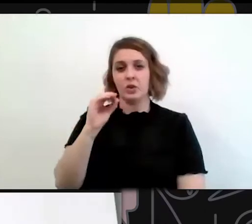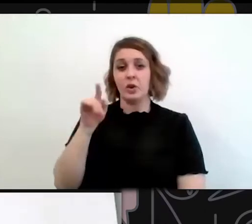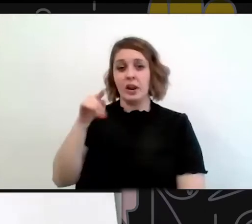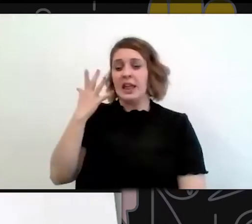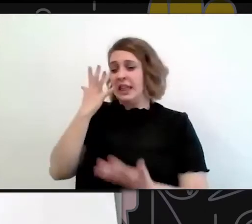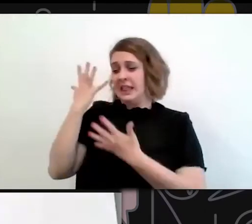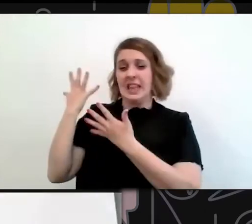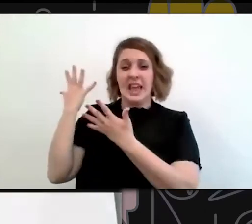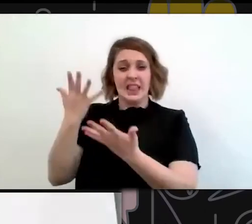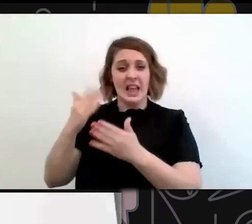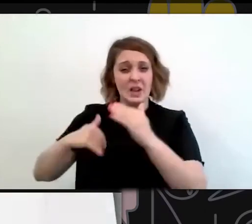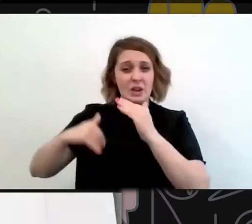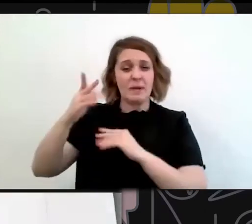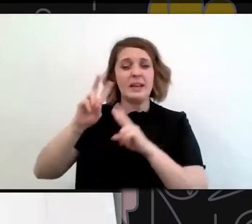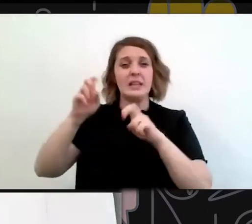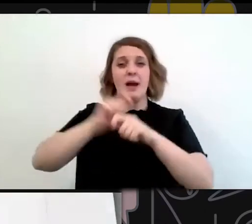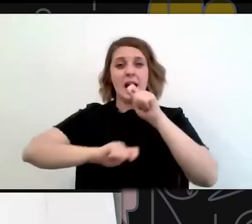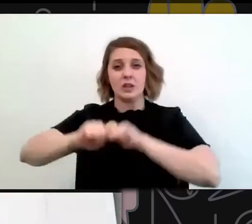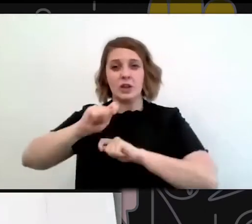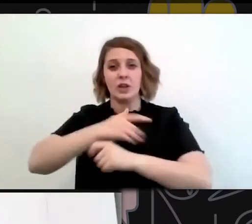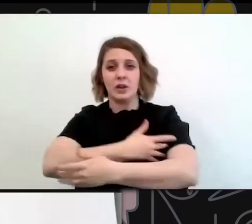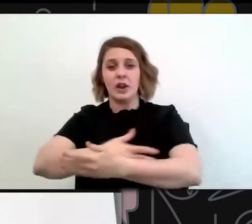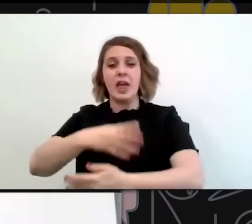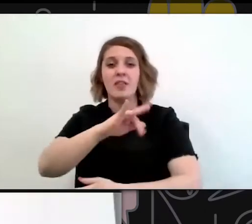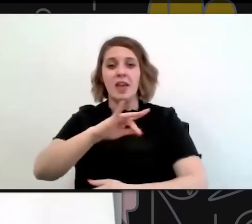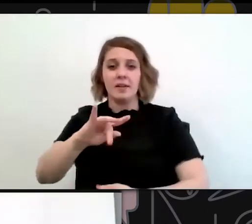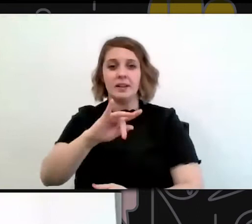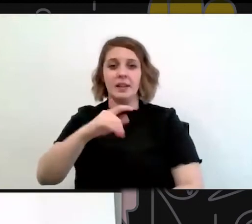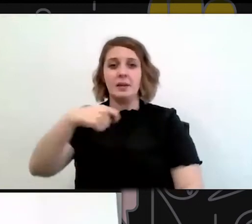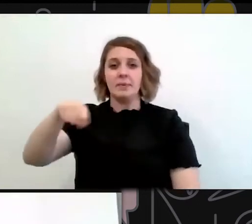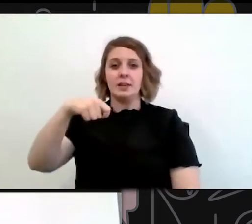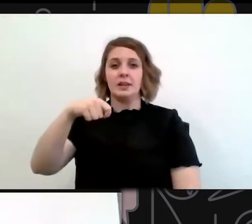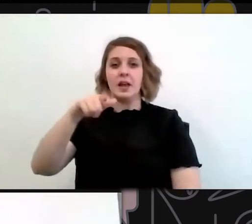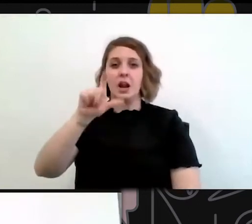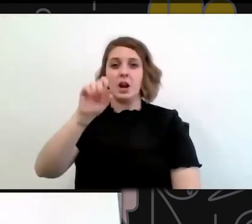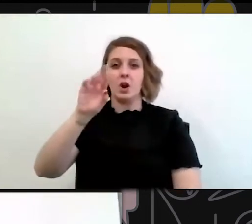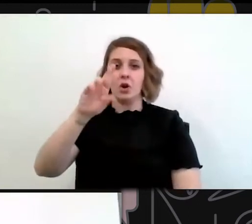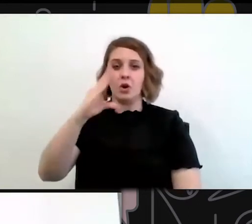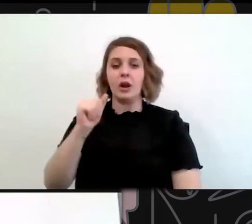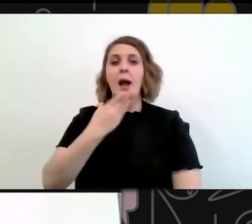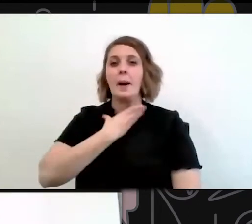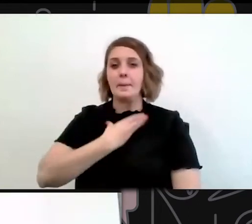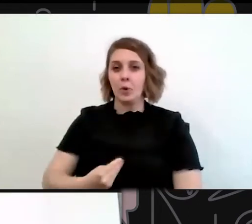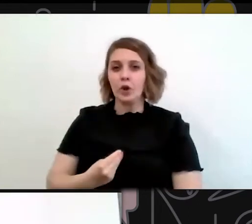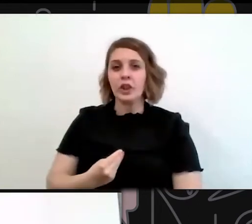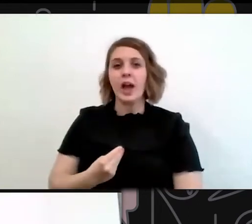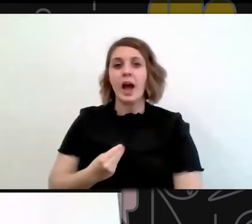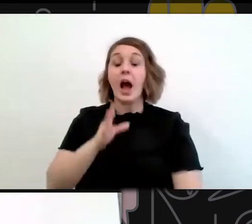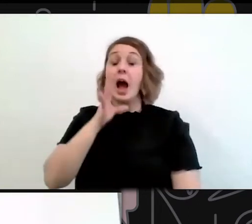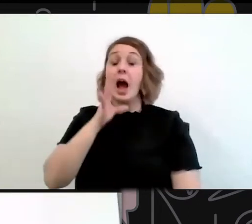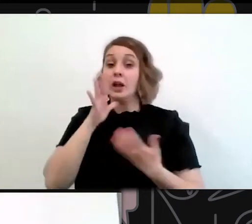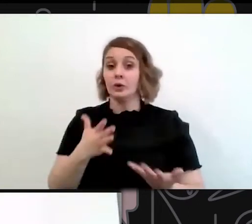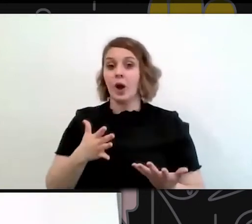al tema asociacionismo en diabetes desde la presidencia de Lorca, Murcia. Actualmente